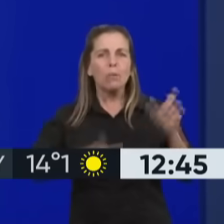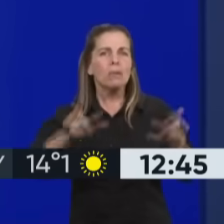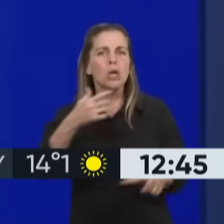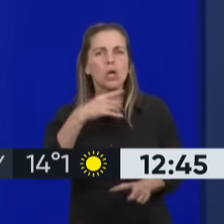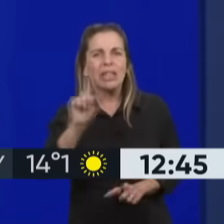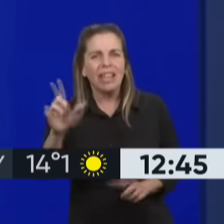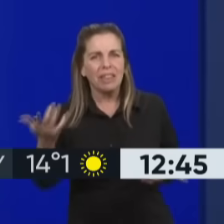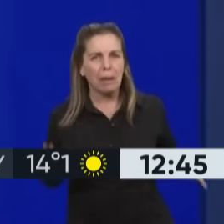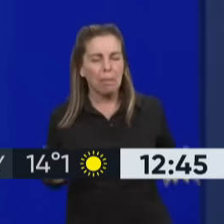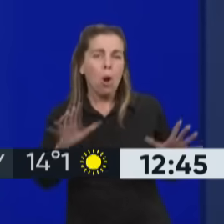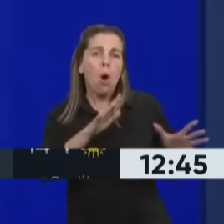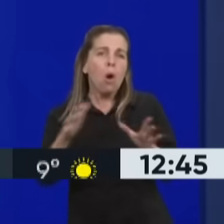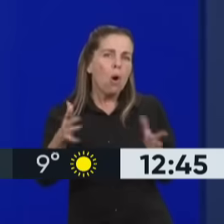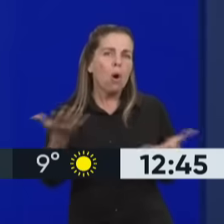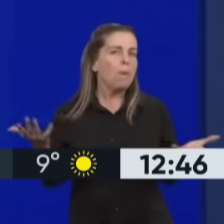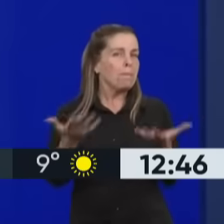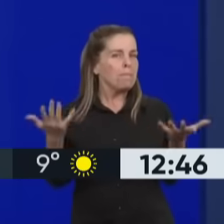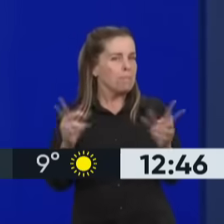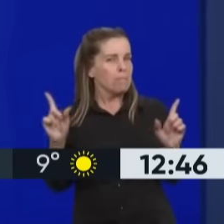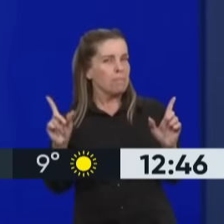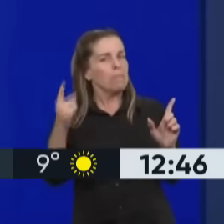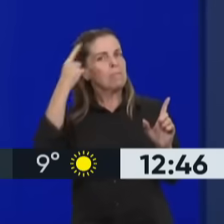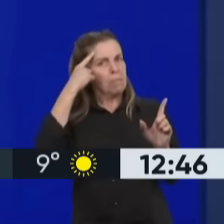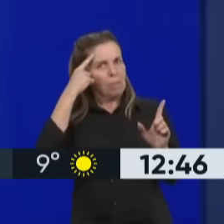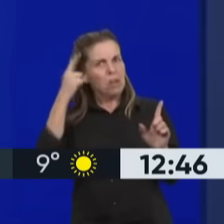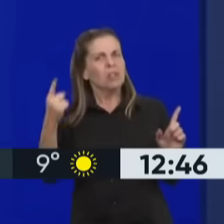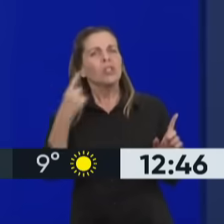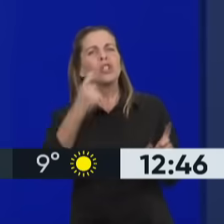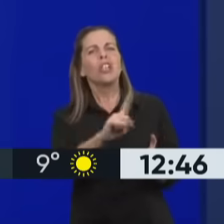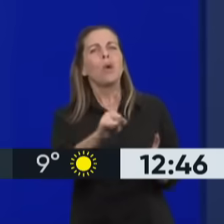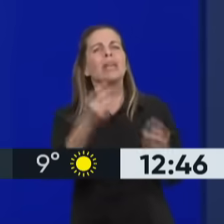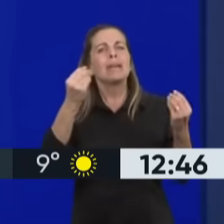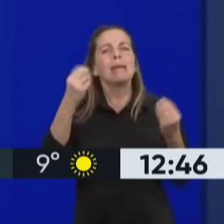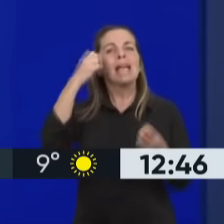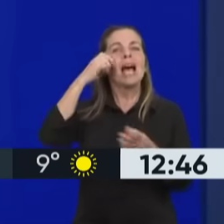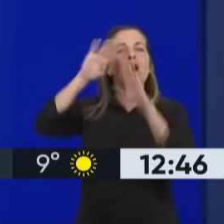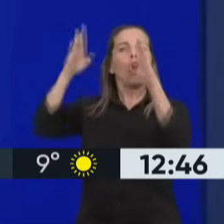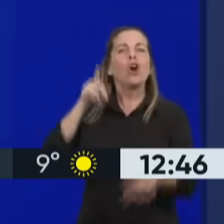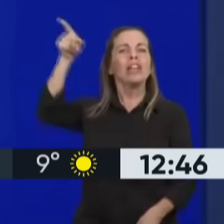Quizás ni siquiera se toman el trabajo de mirar las cosas dantescas que se hacen en el Congreso,